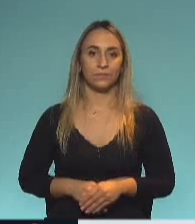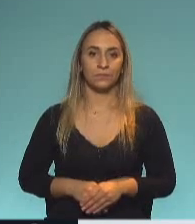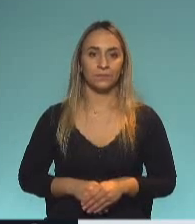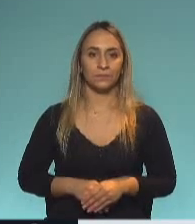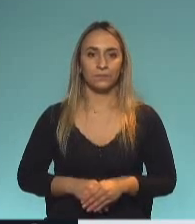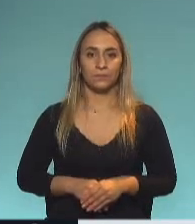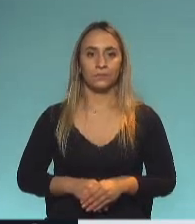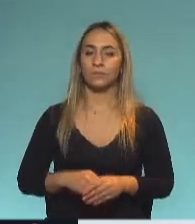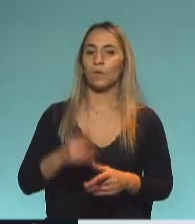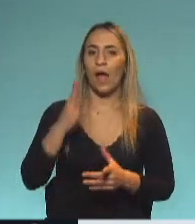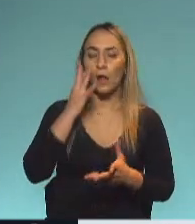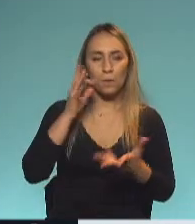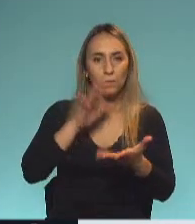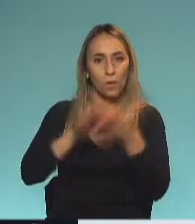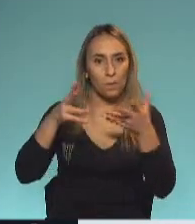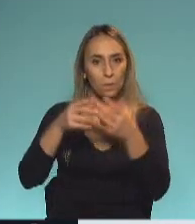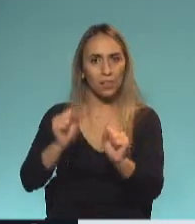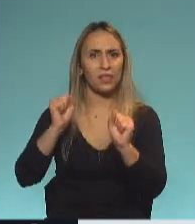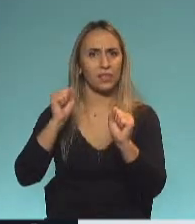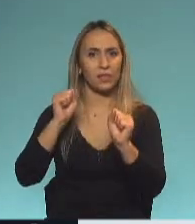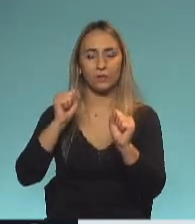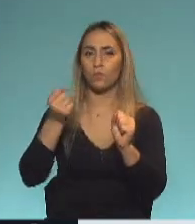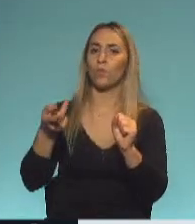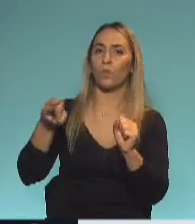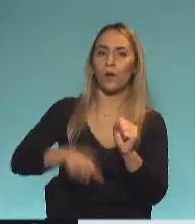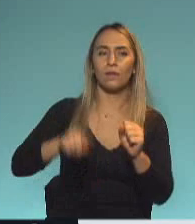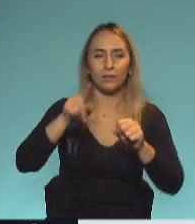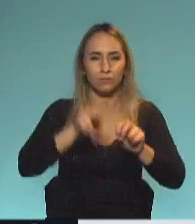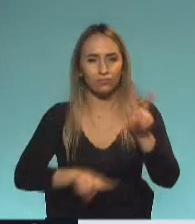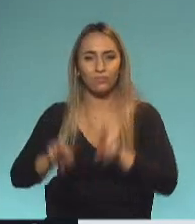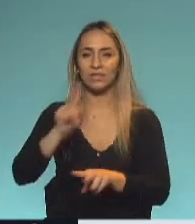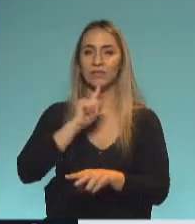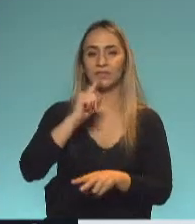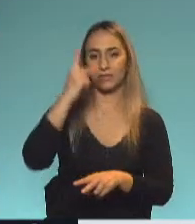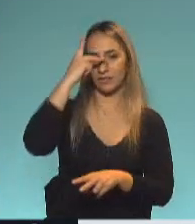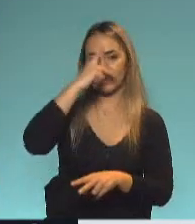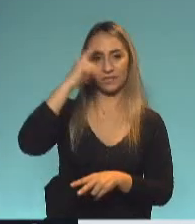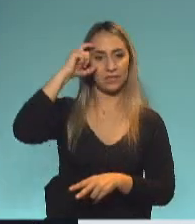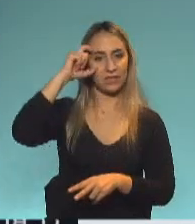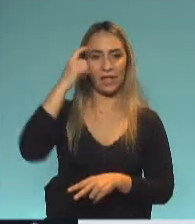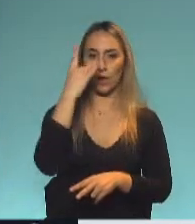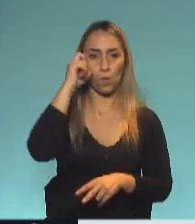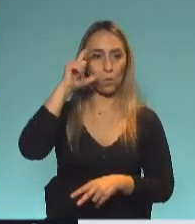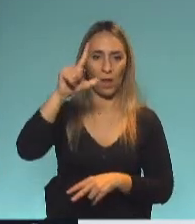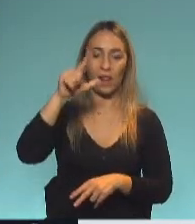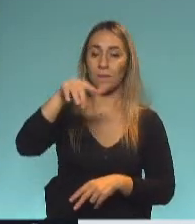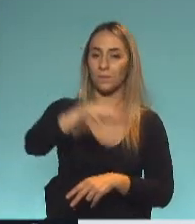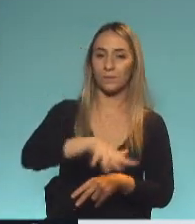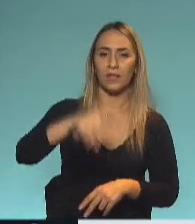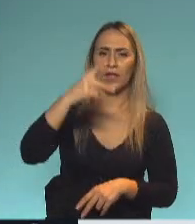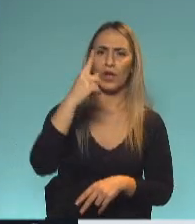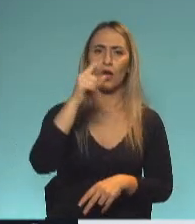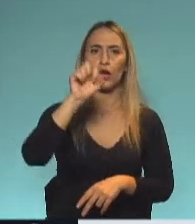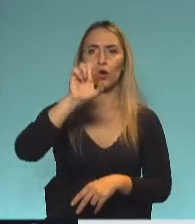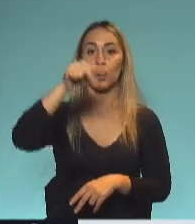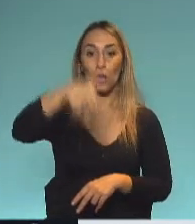Surgió una nueva pista y se reactivó la búsqueda de Tehuel en Alejandro Korn, pero el resultado fue negativo.